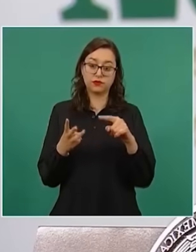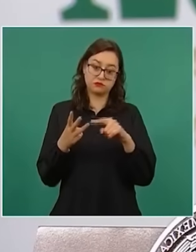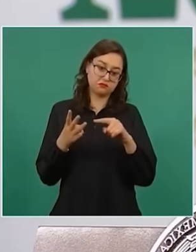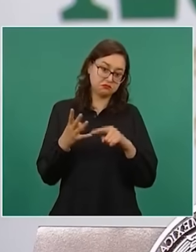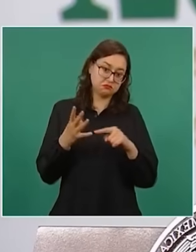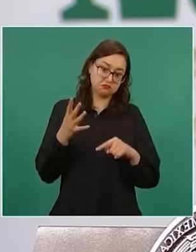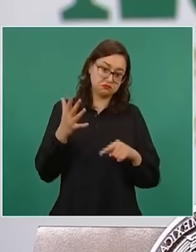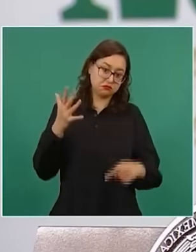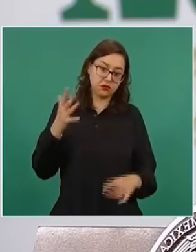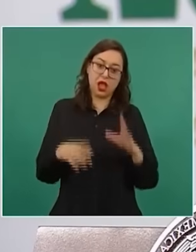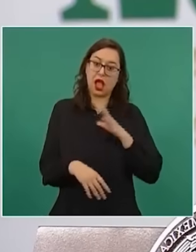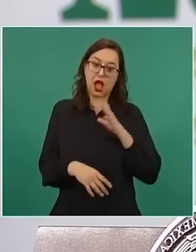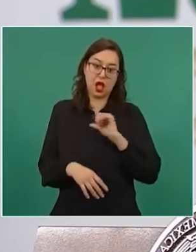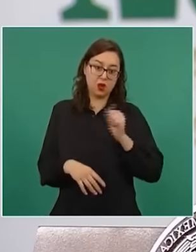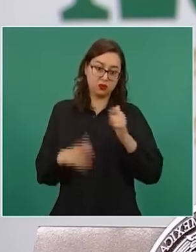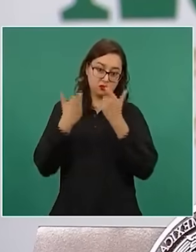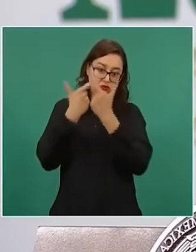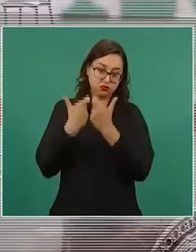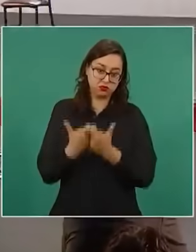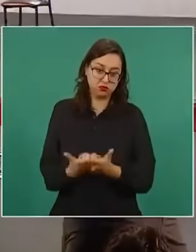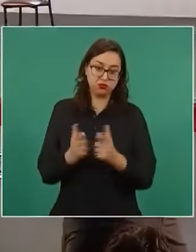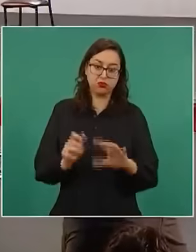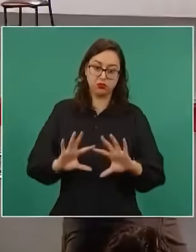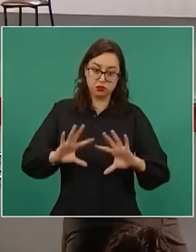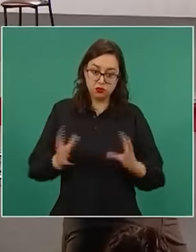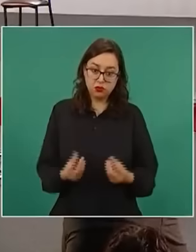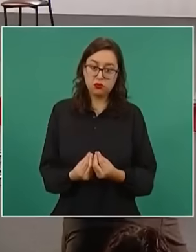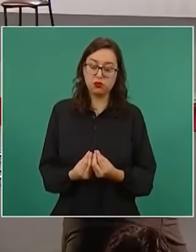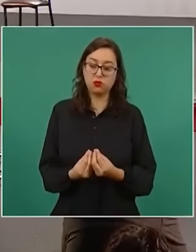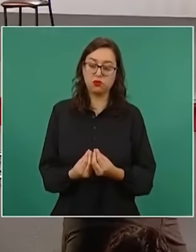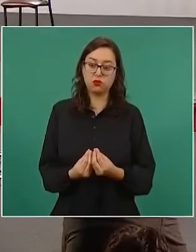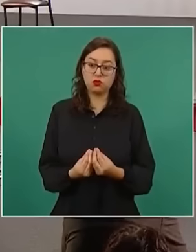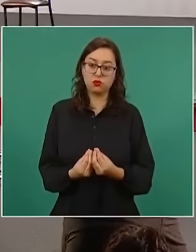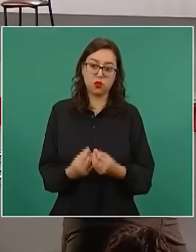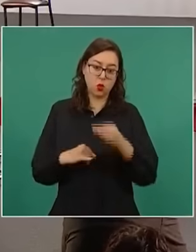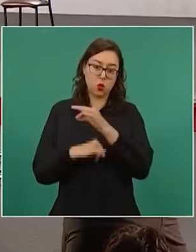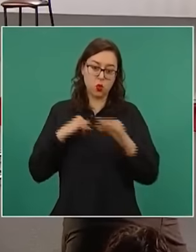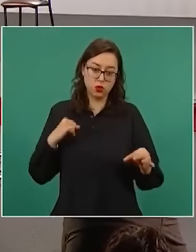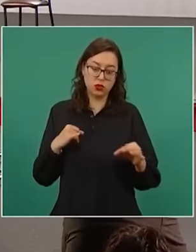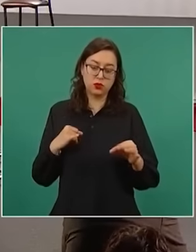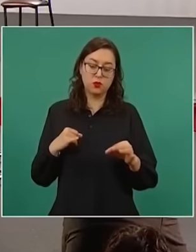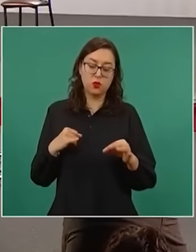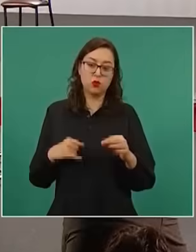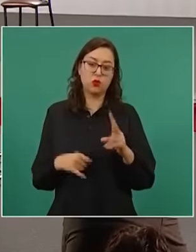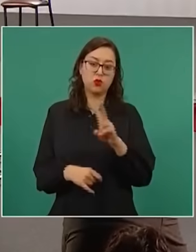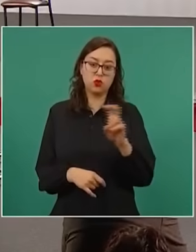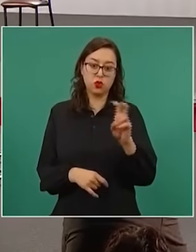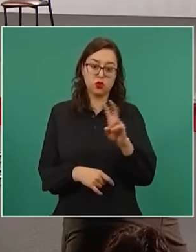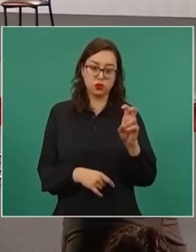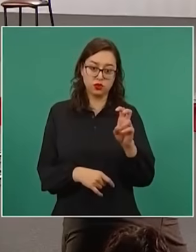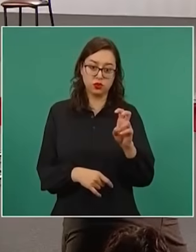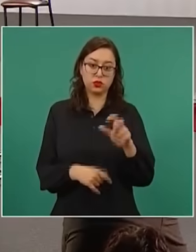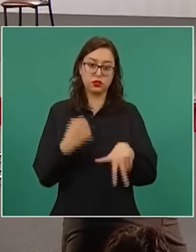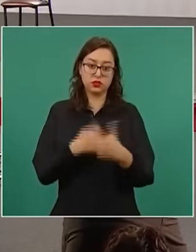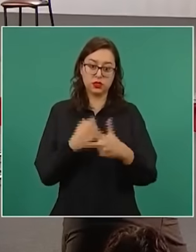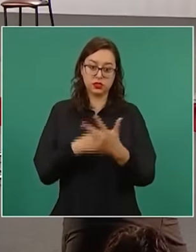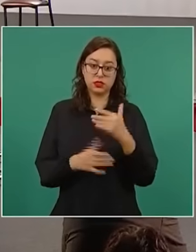cuenta aquí en México decimos que te den a tole con otro dedo Porque esa es puras tonterías vamos a ver de qué